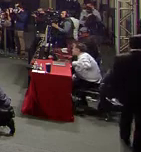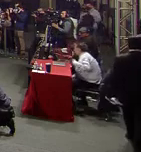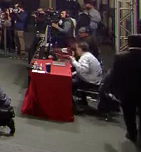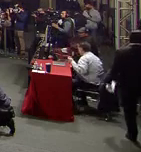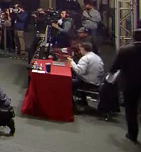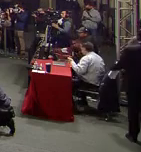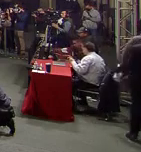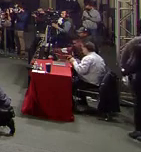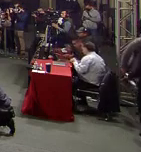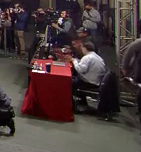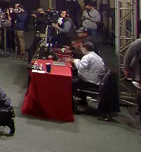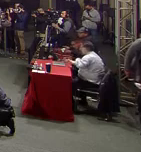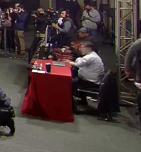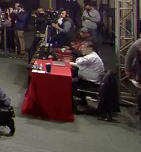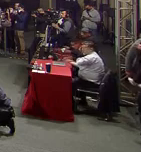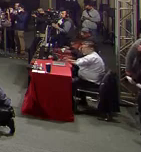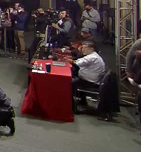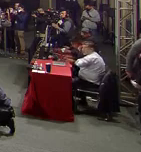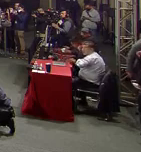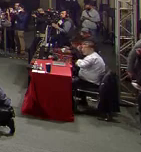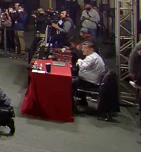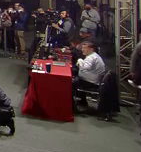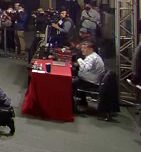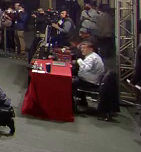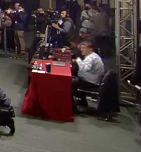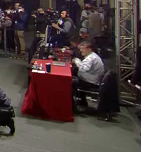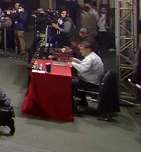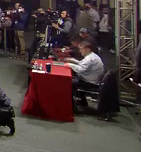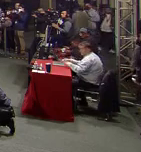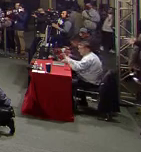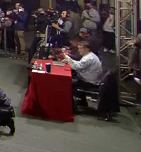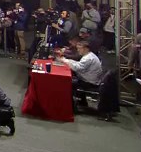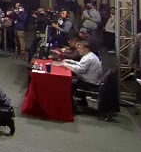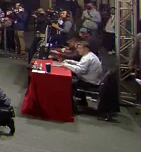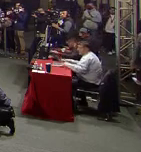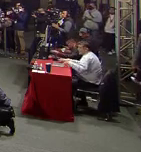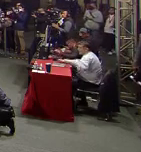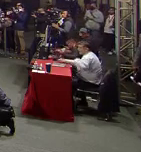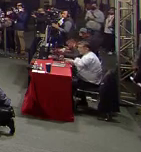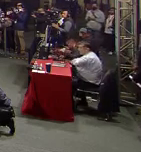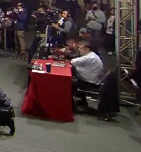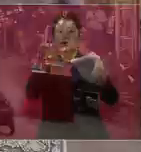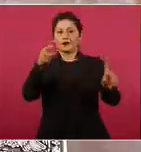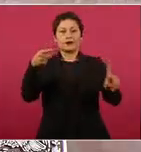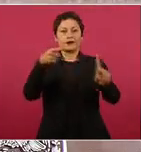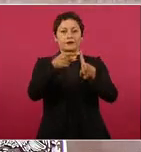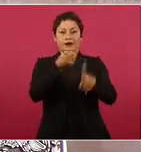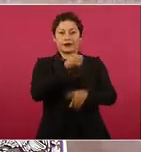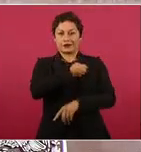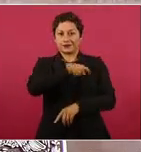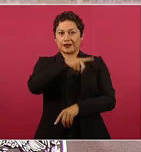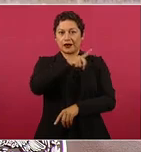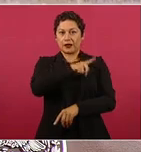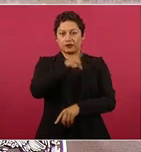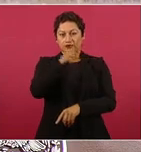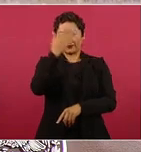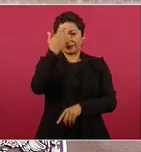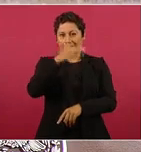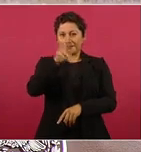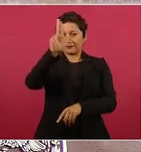Pero tenemos lo del pulso de la salud, como todos los